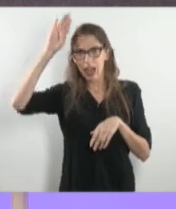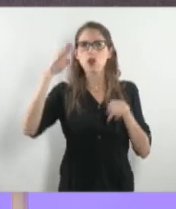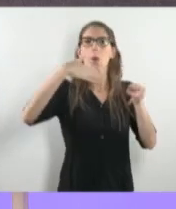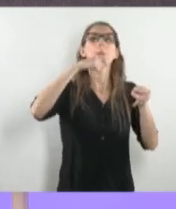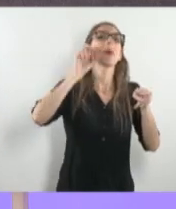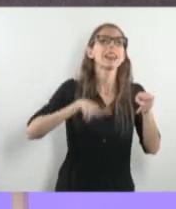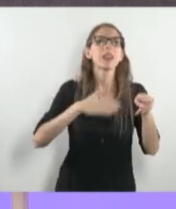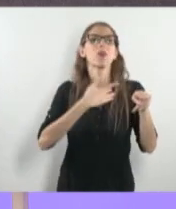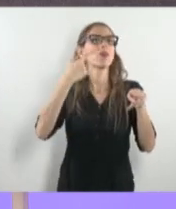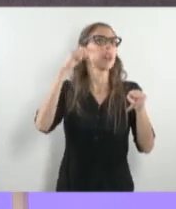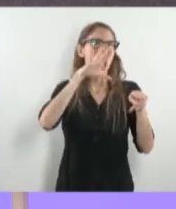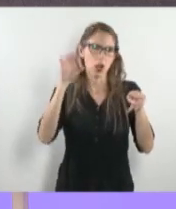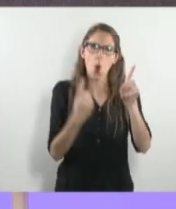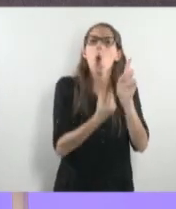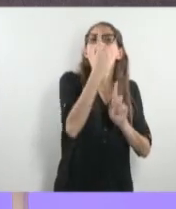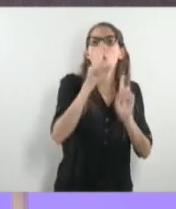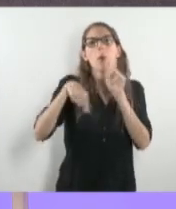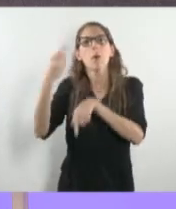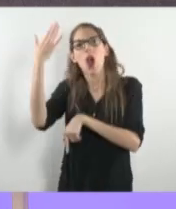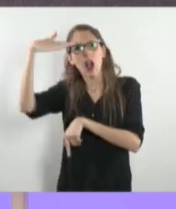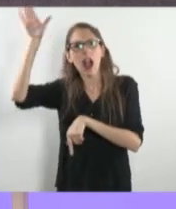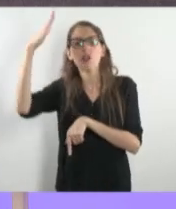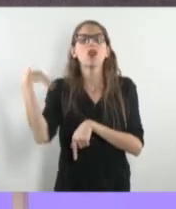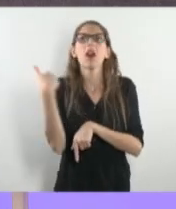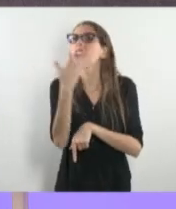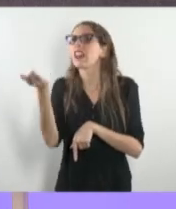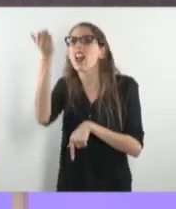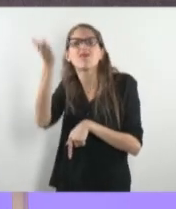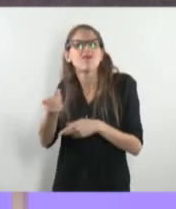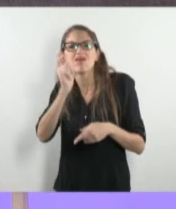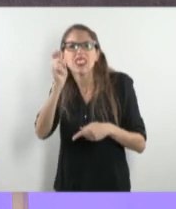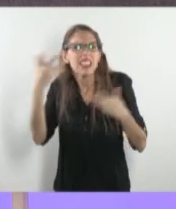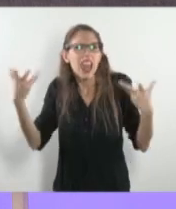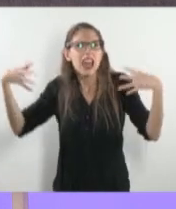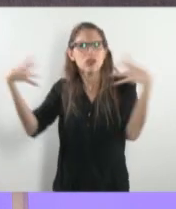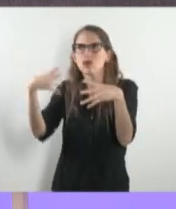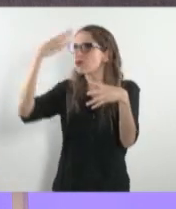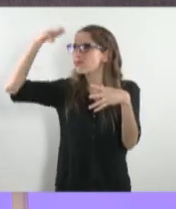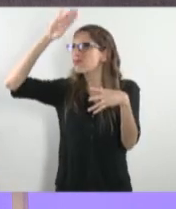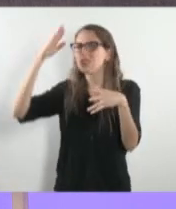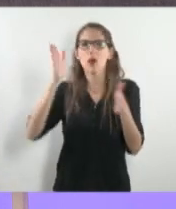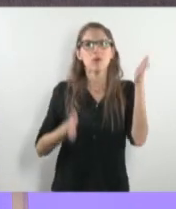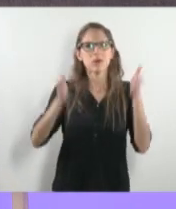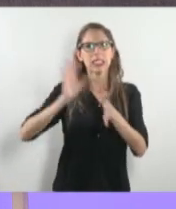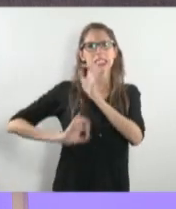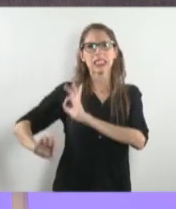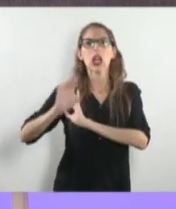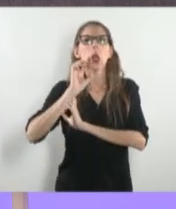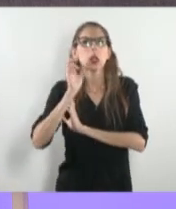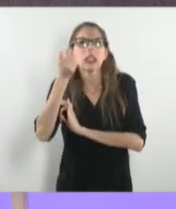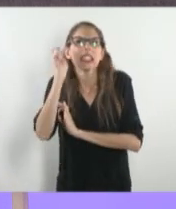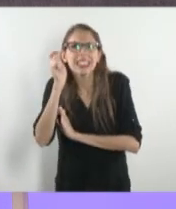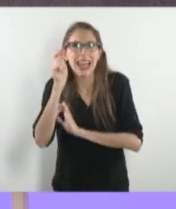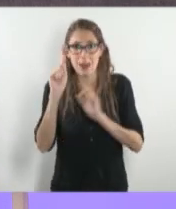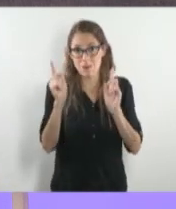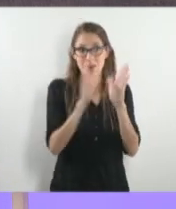pero queremos entender a qué remite esta figura. ¿Quién era el gaucho en el siglo XIX, gaucho al que está